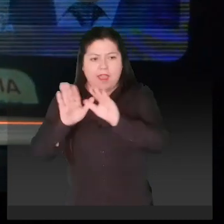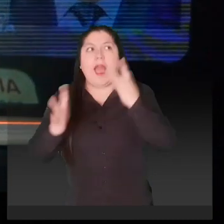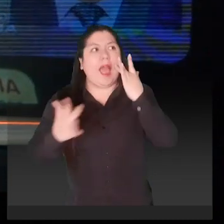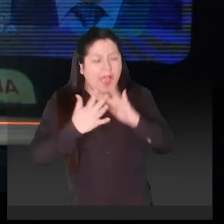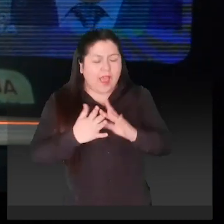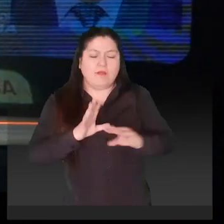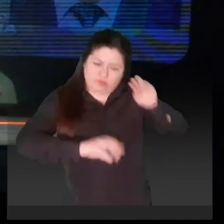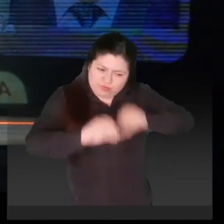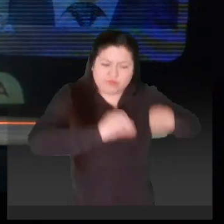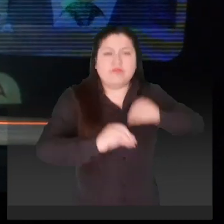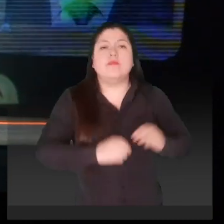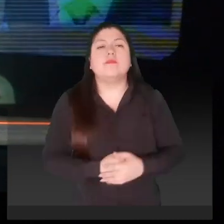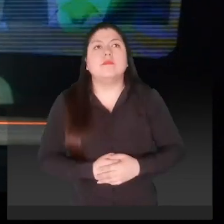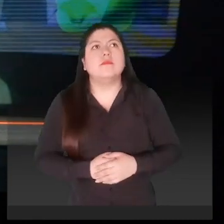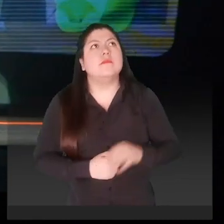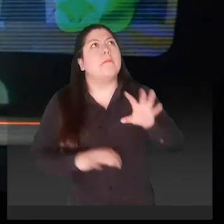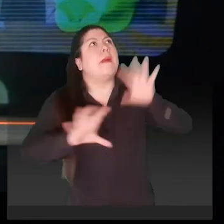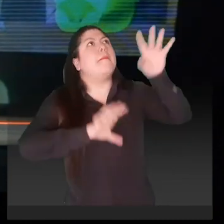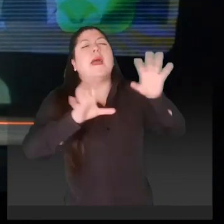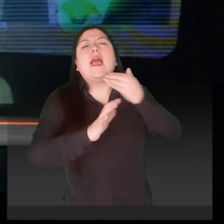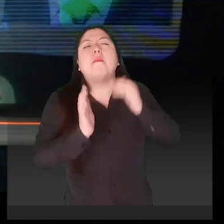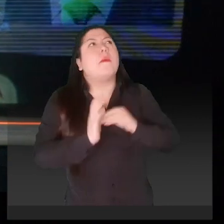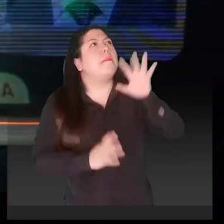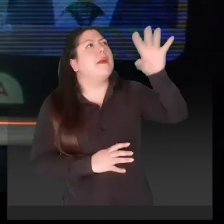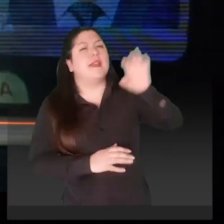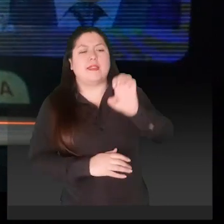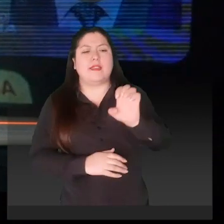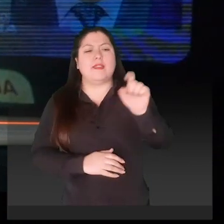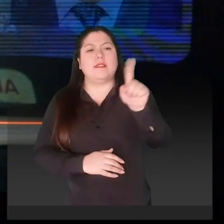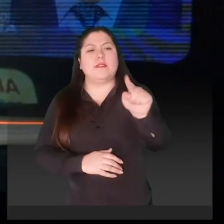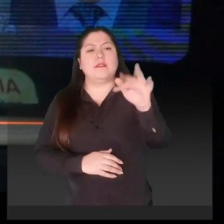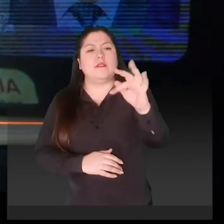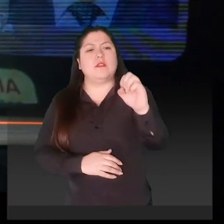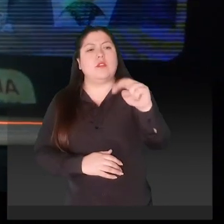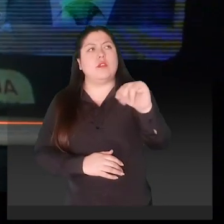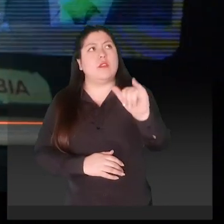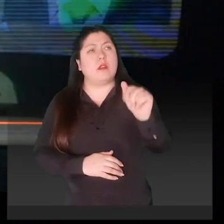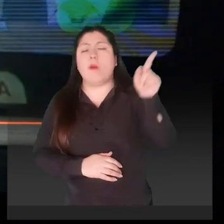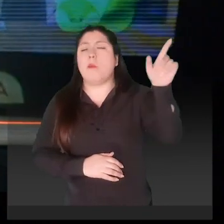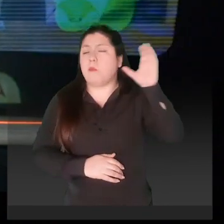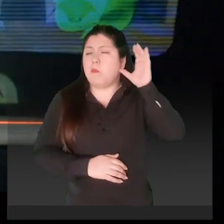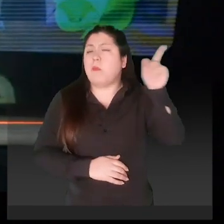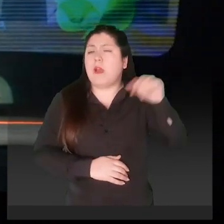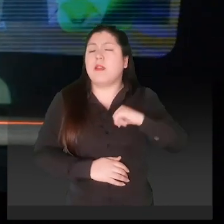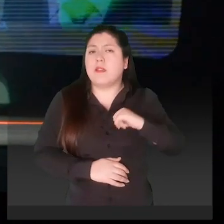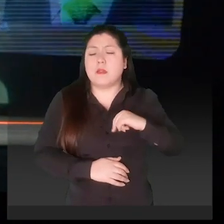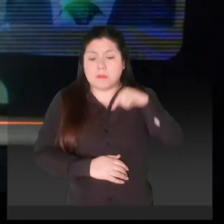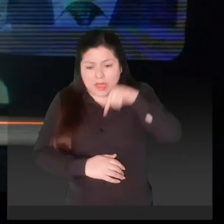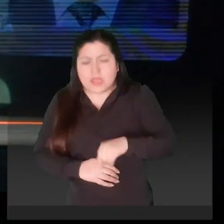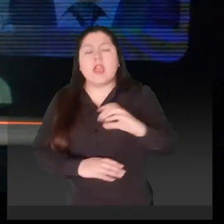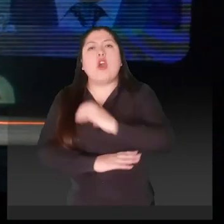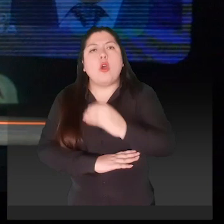mundial. Países como Estonia la tienen actualmente, pero esta es más moderna. Es una de las más modernas del mundo, pero